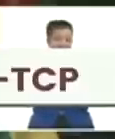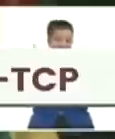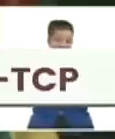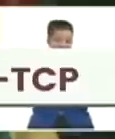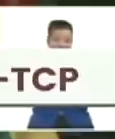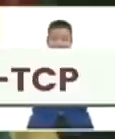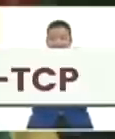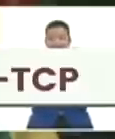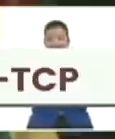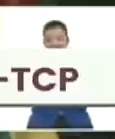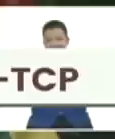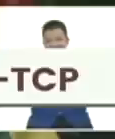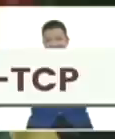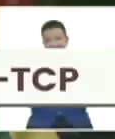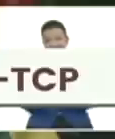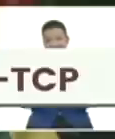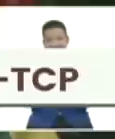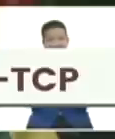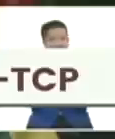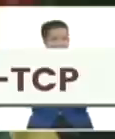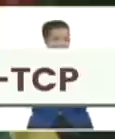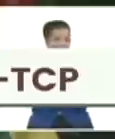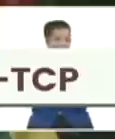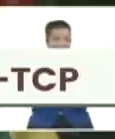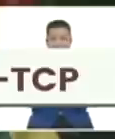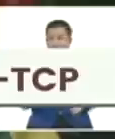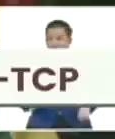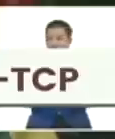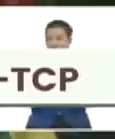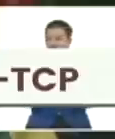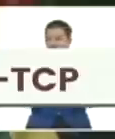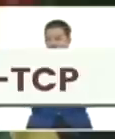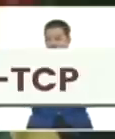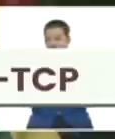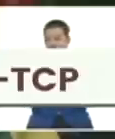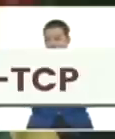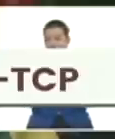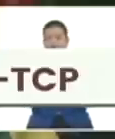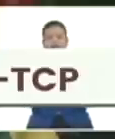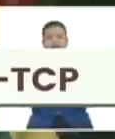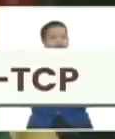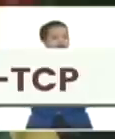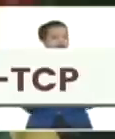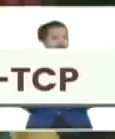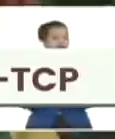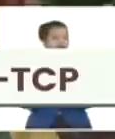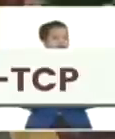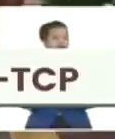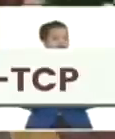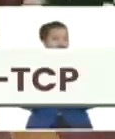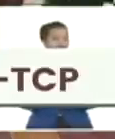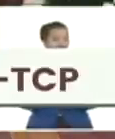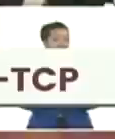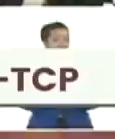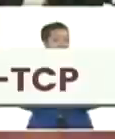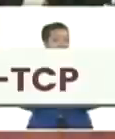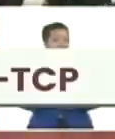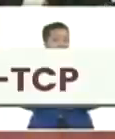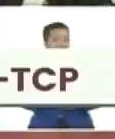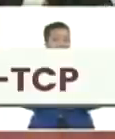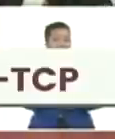los mal llamados países desarrollados y de las grandes transnacionales. Si bien en nuestro continente los casos